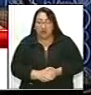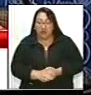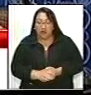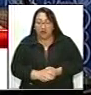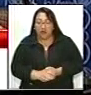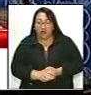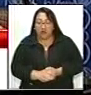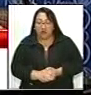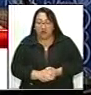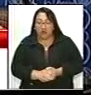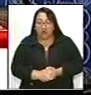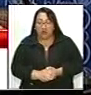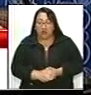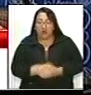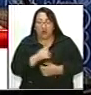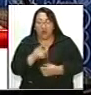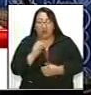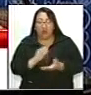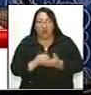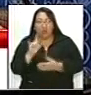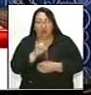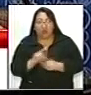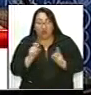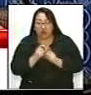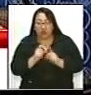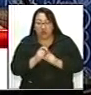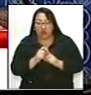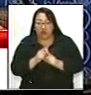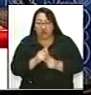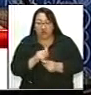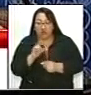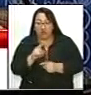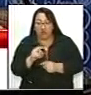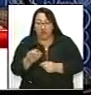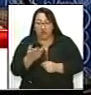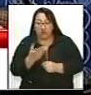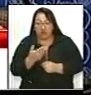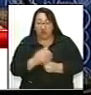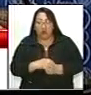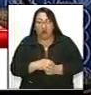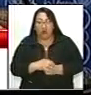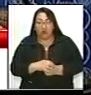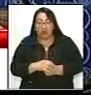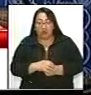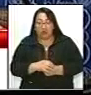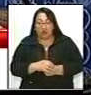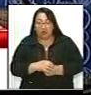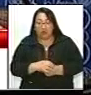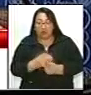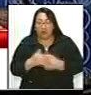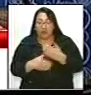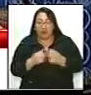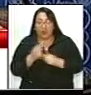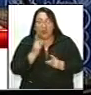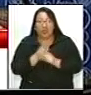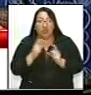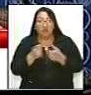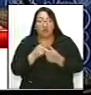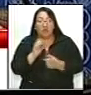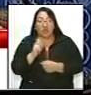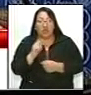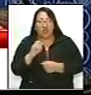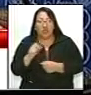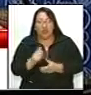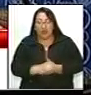Cada cosa que he dicho, estoy en el uso de la palabra, usted me la va a atribuir. Y si no, voy a proceder ante la Comisión de Ética.